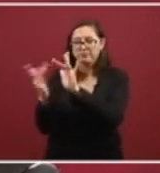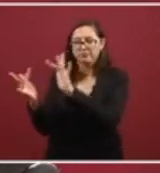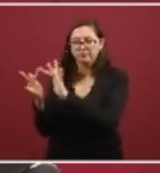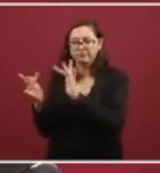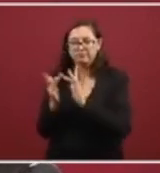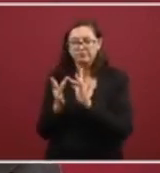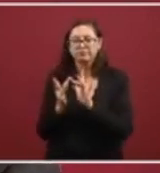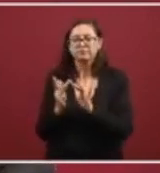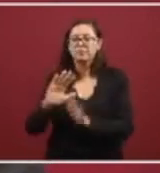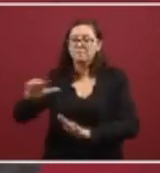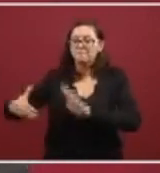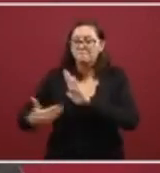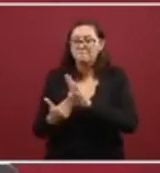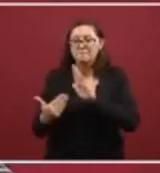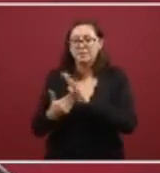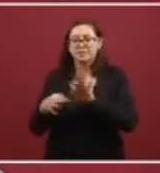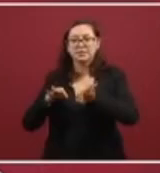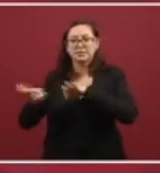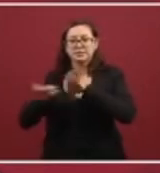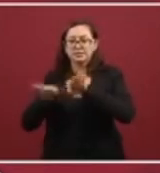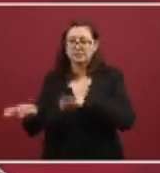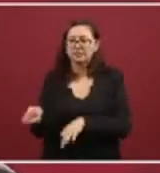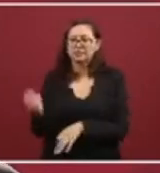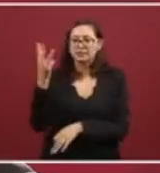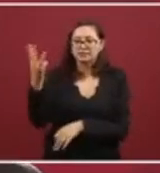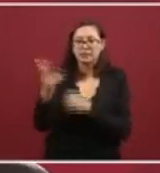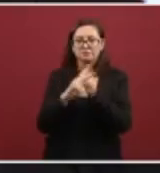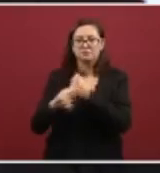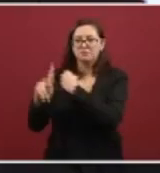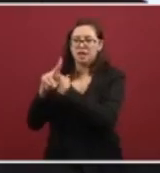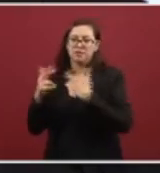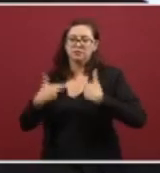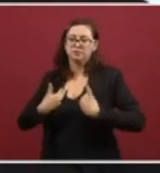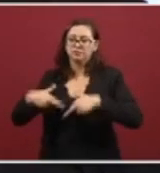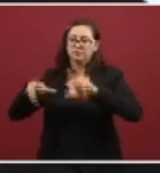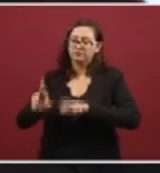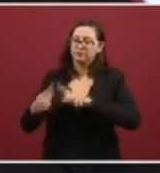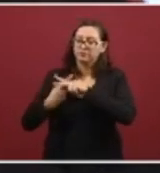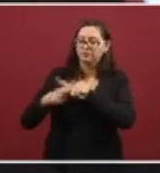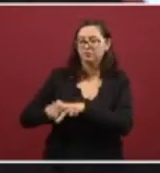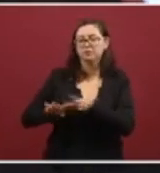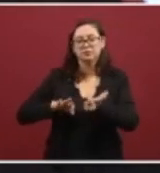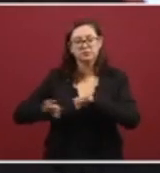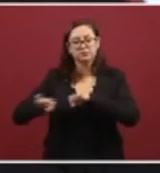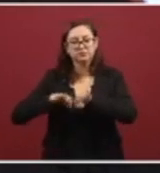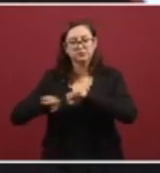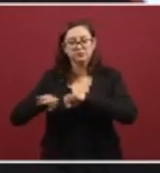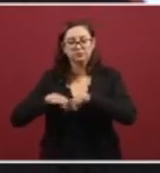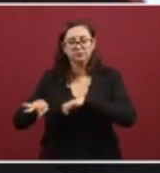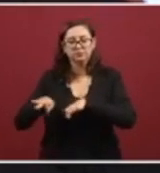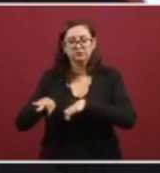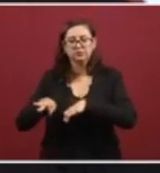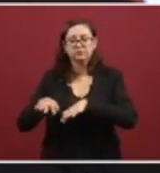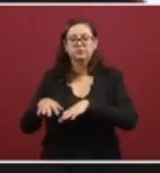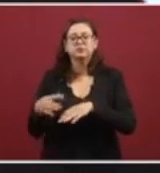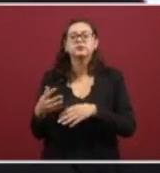la mesa de trabajo con los 3 países y desde luego